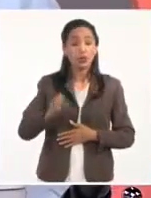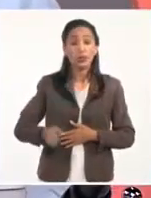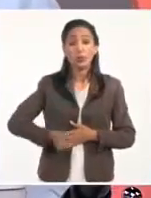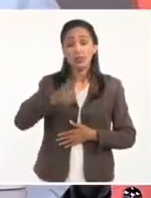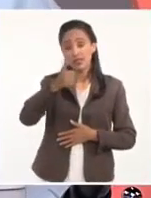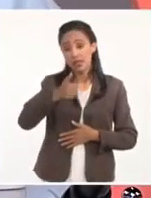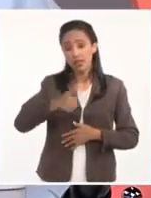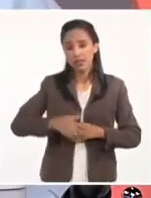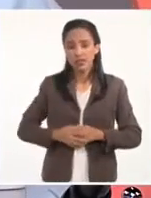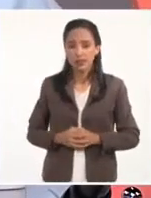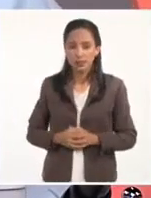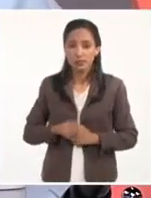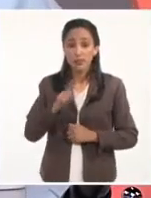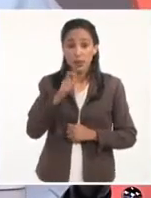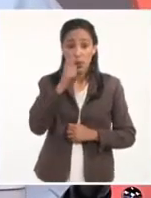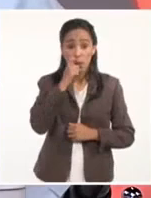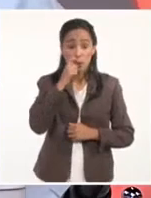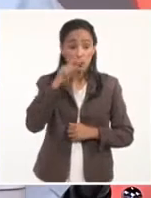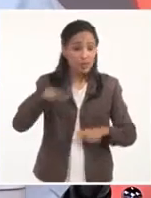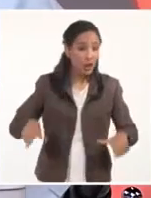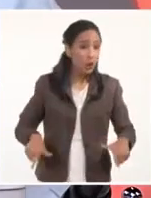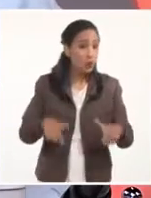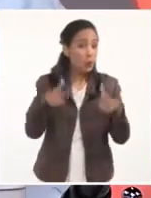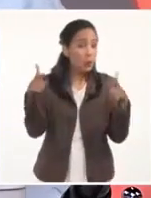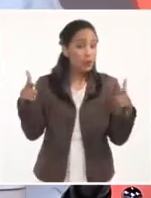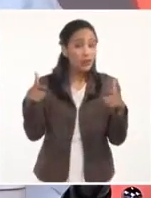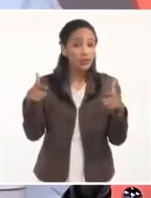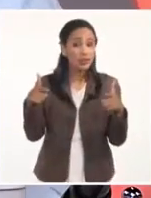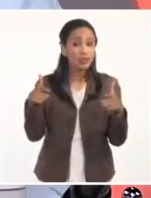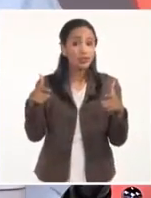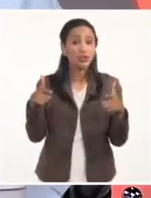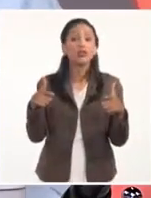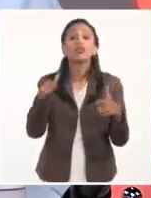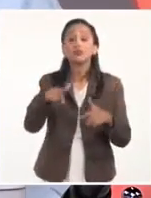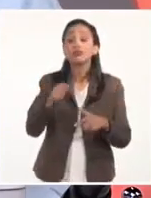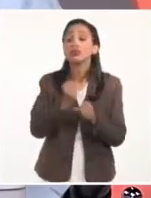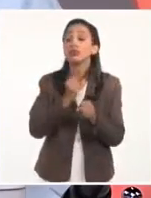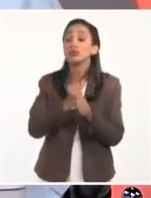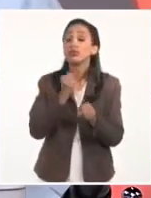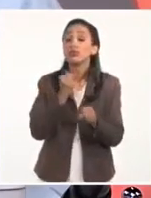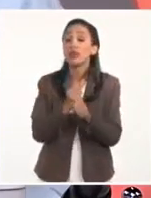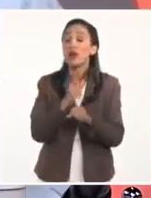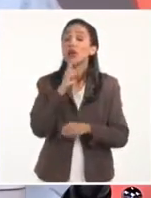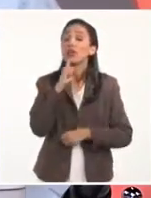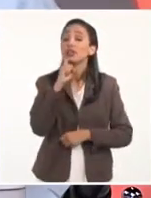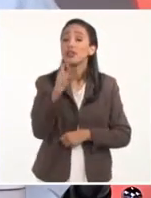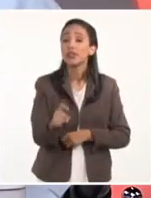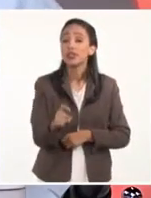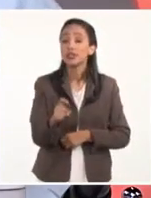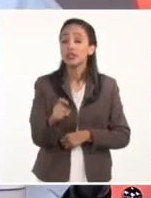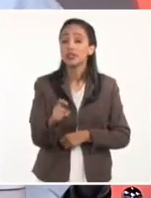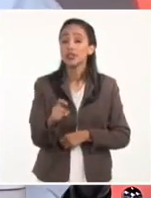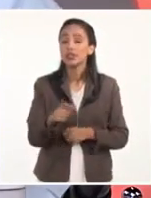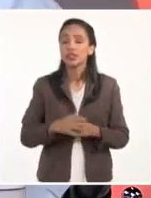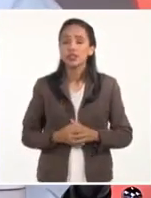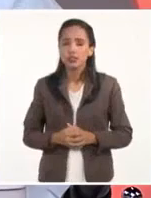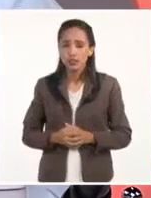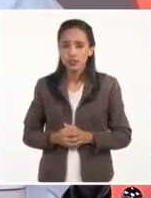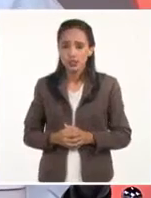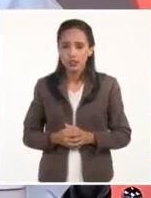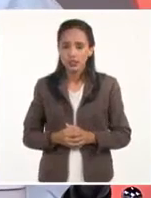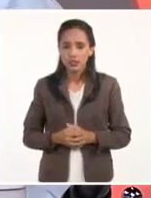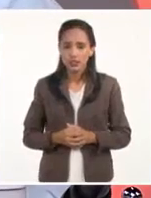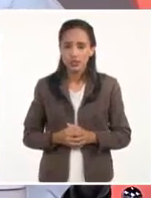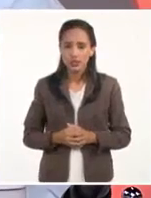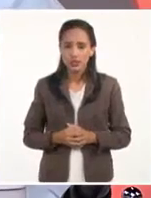está cumpliendo dignamente la tremendísima misión que le tocó que fue llenar los zapatos de raúl y es